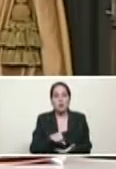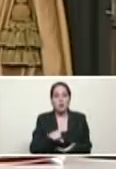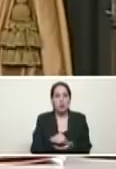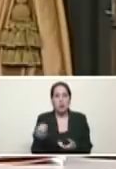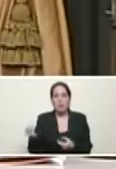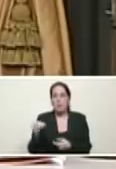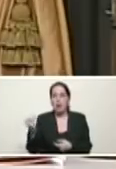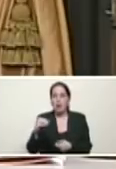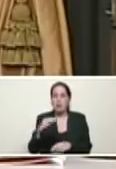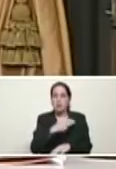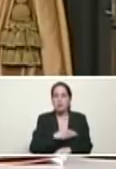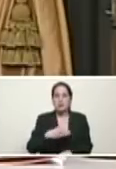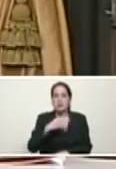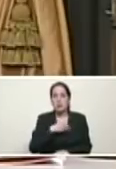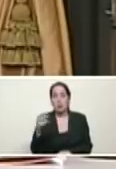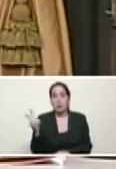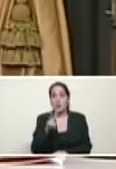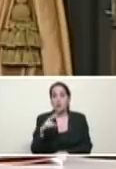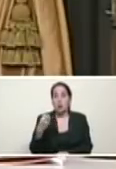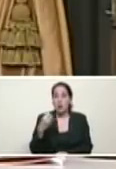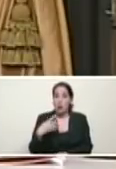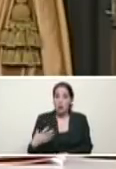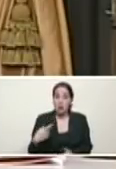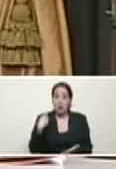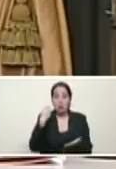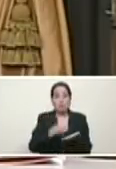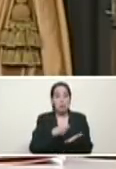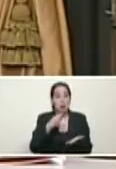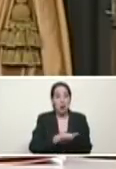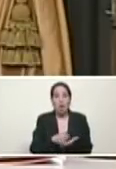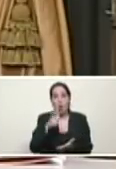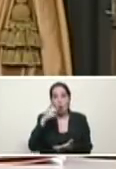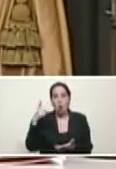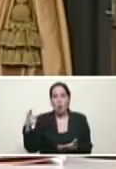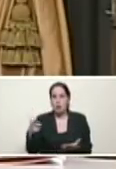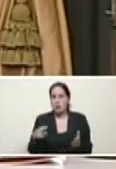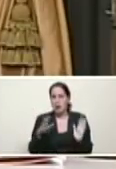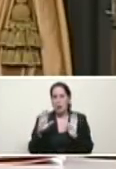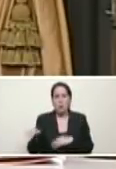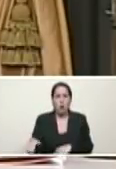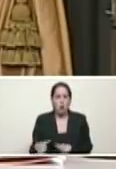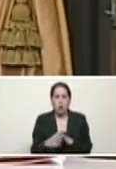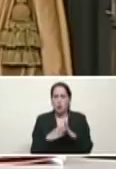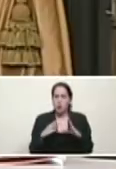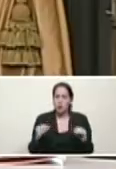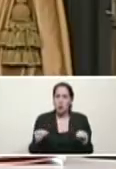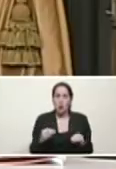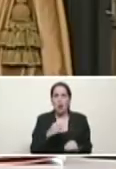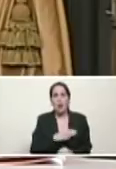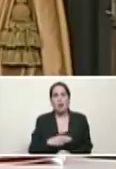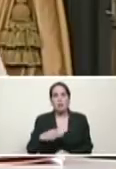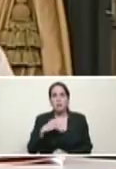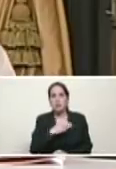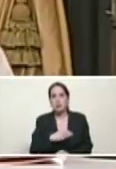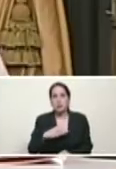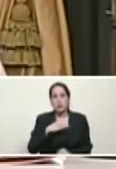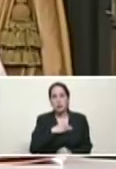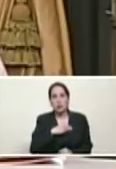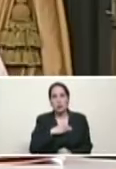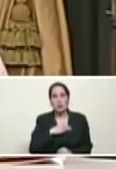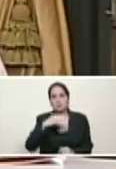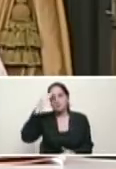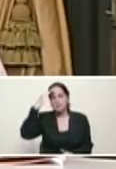misión Venezuela Bella ya, arrancando con recursos, logística, apoyo, y todas las misiones, toda la Fuerza